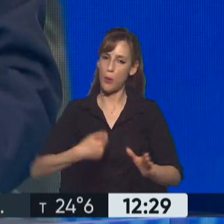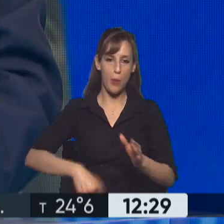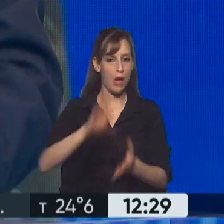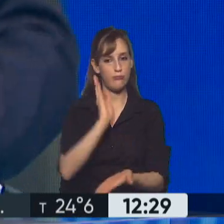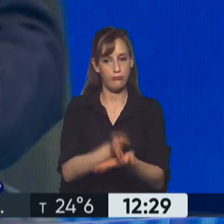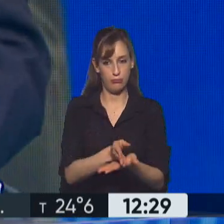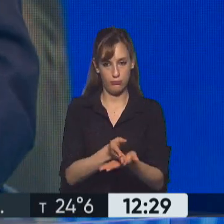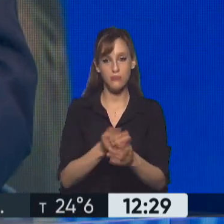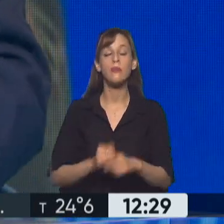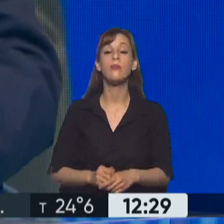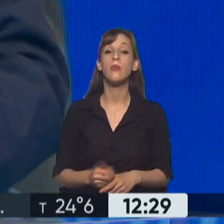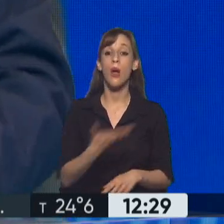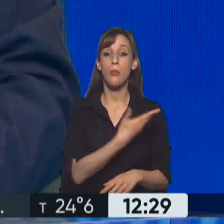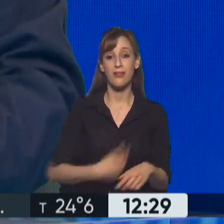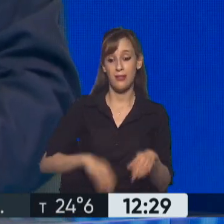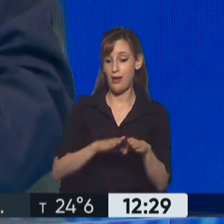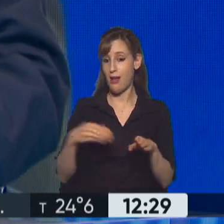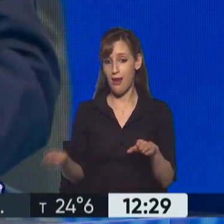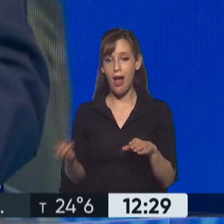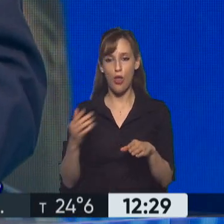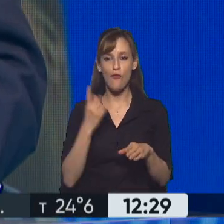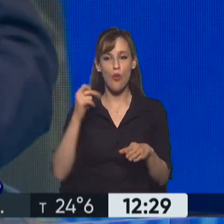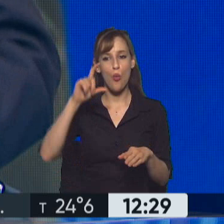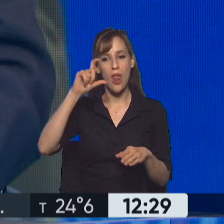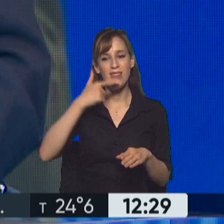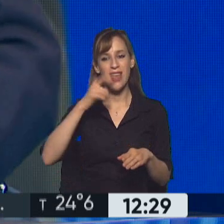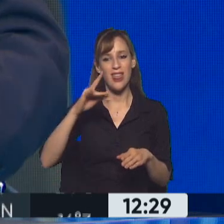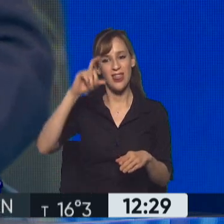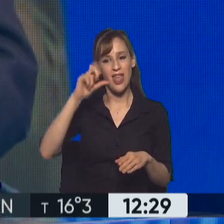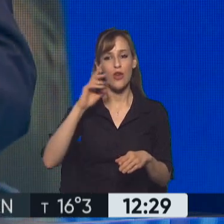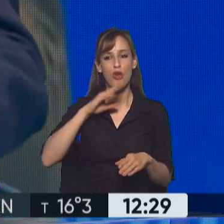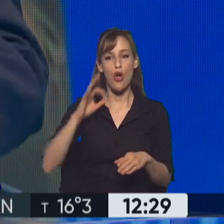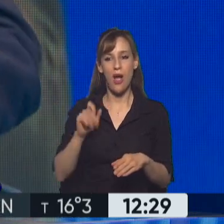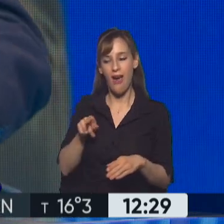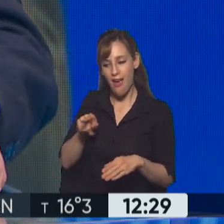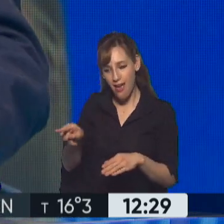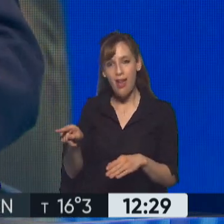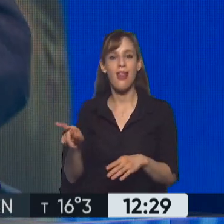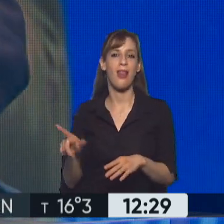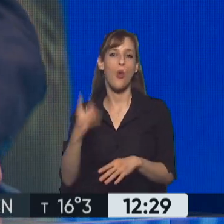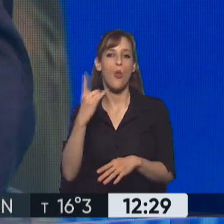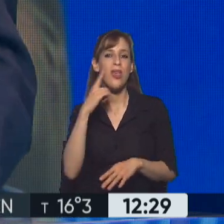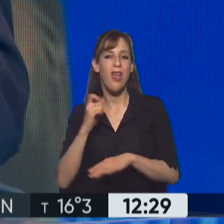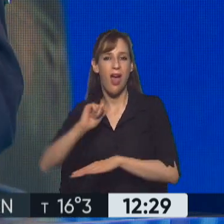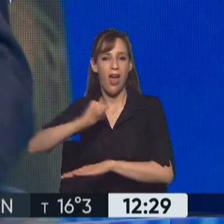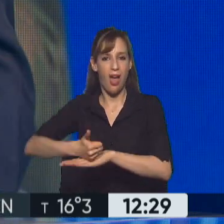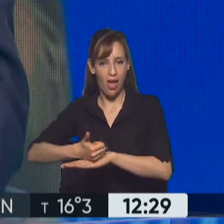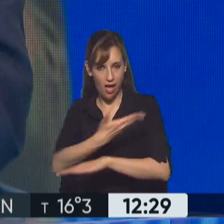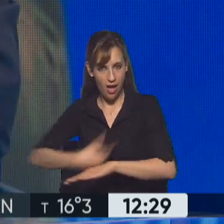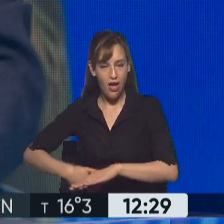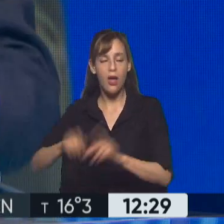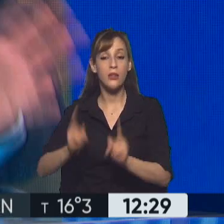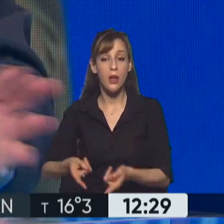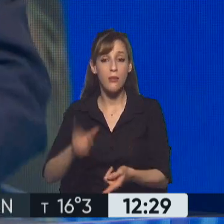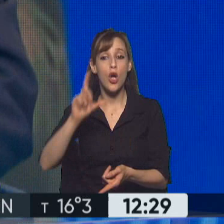Daniel Funes de Rioja, que no solo es titular de la UIA, sino que es titular de COPAL, la coordinadora de las distintas cámaras de la industria alimenticia, ¿no?